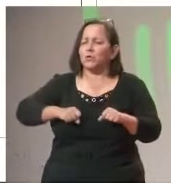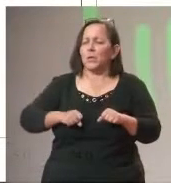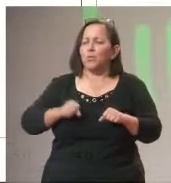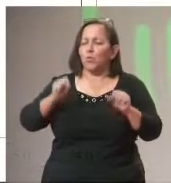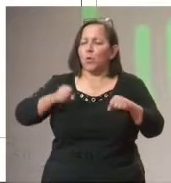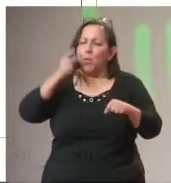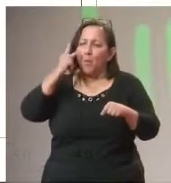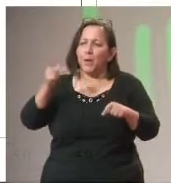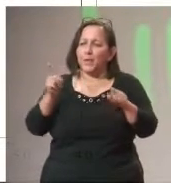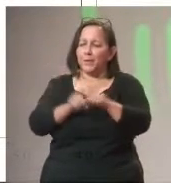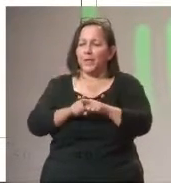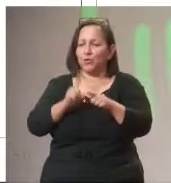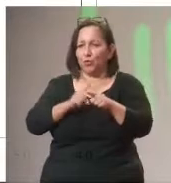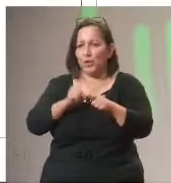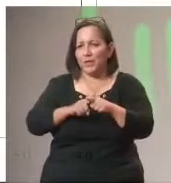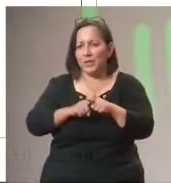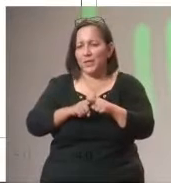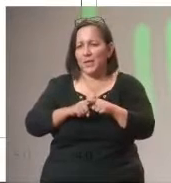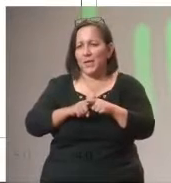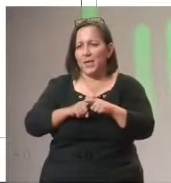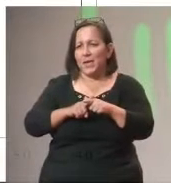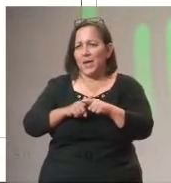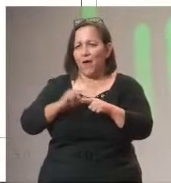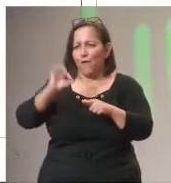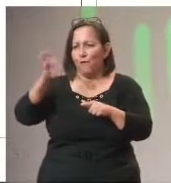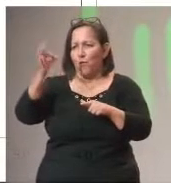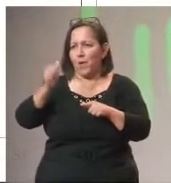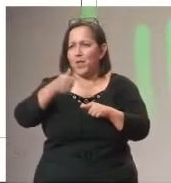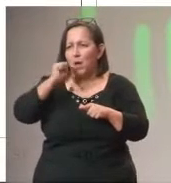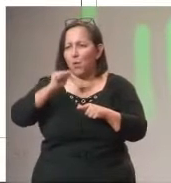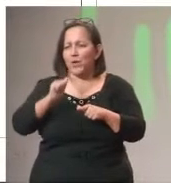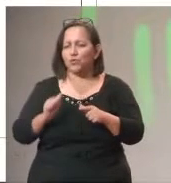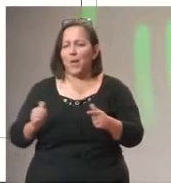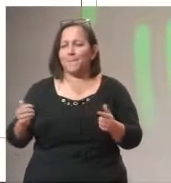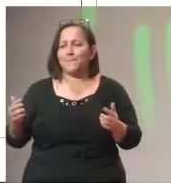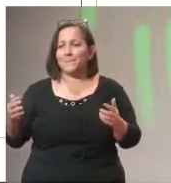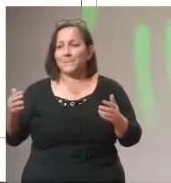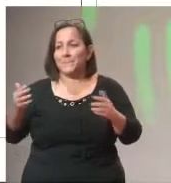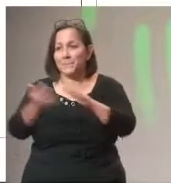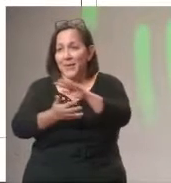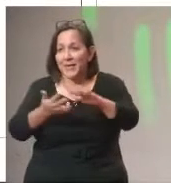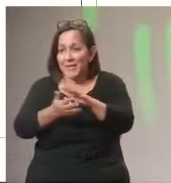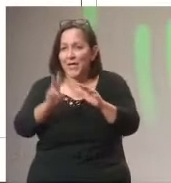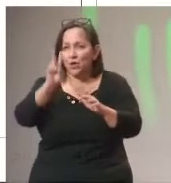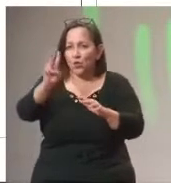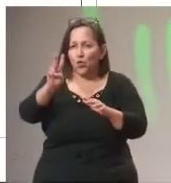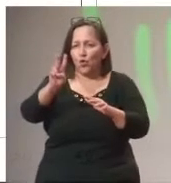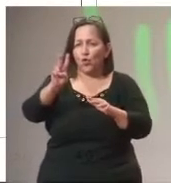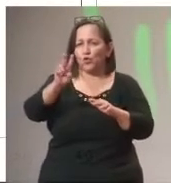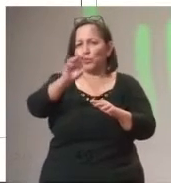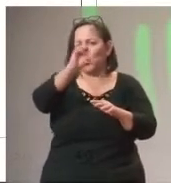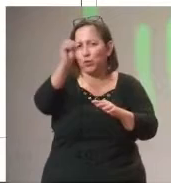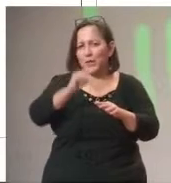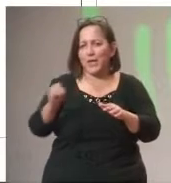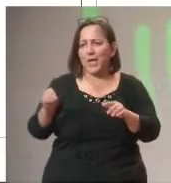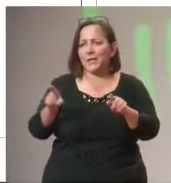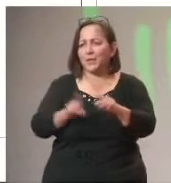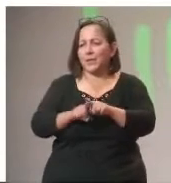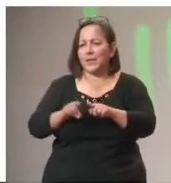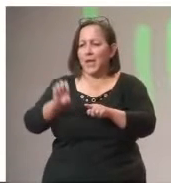es que el sistema de agua que utilizamos es una gran mezcla de dos componentes del este y del